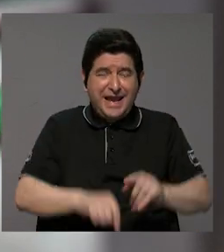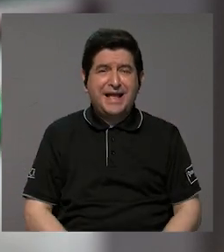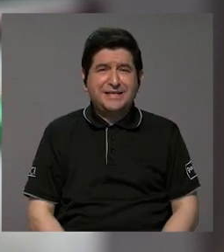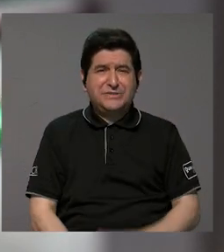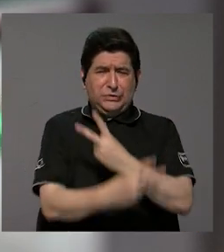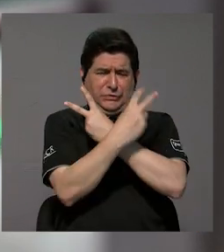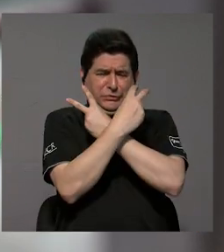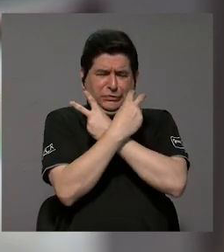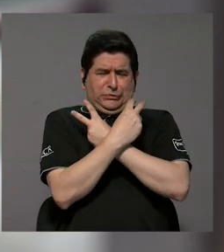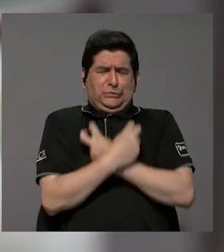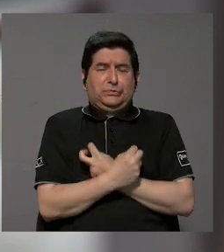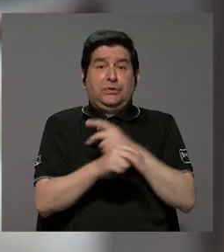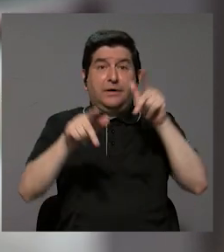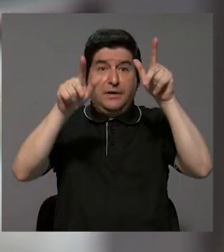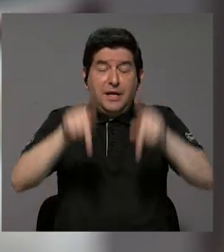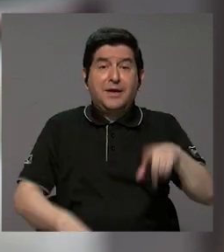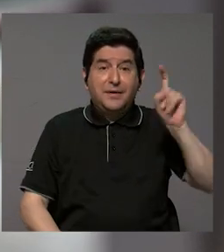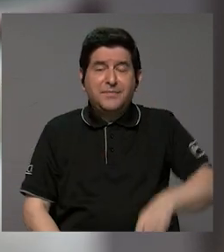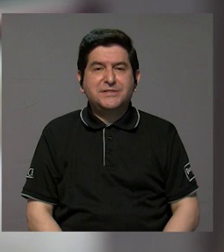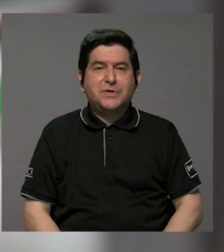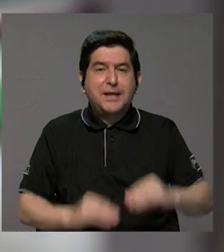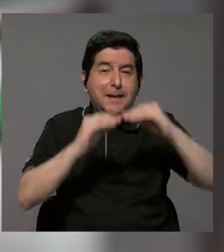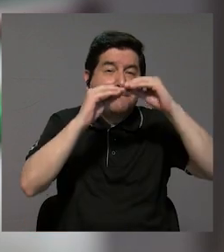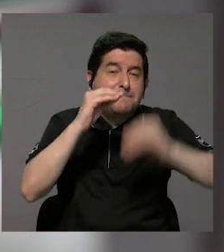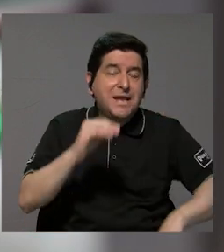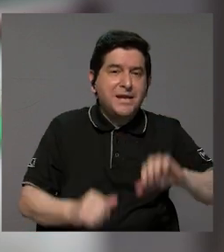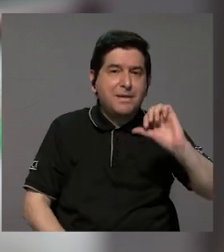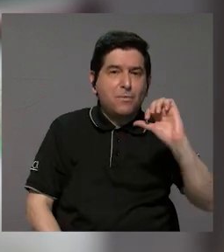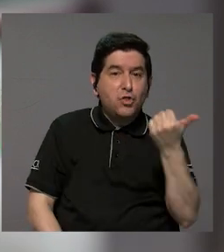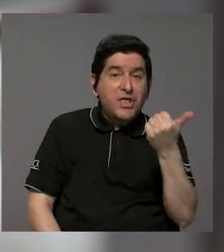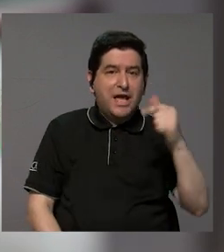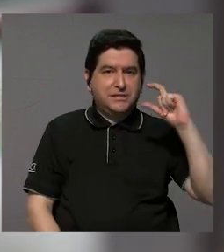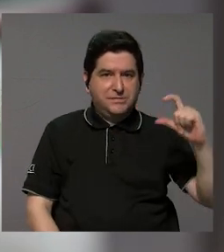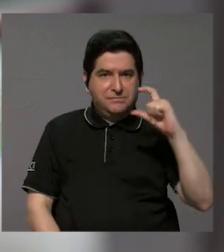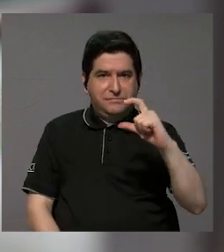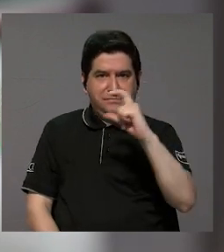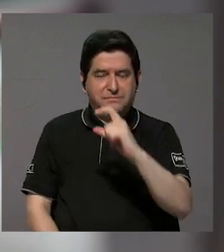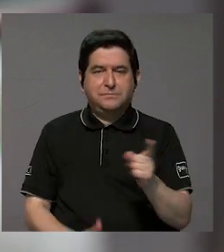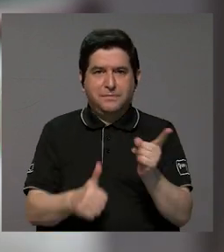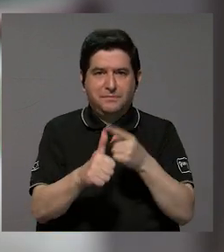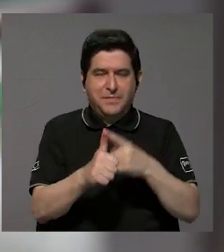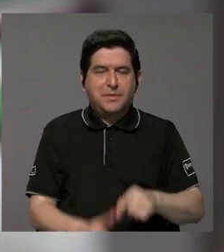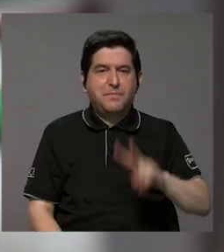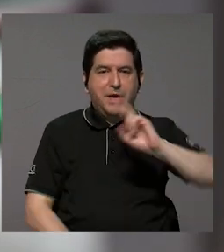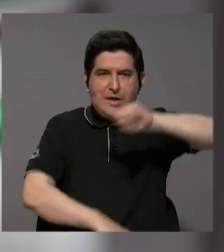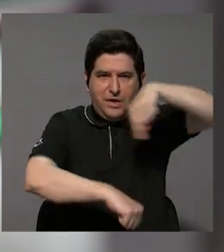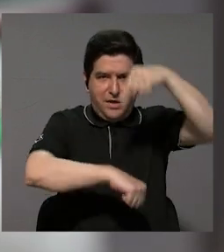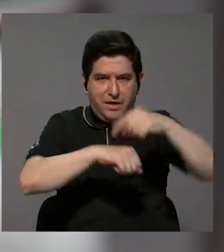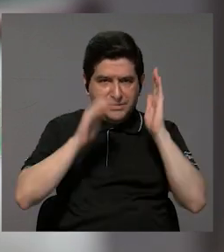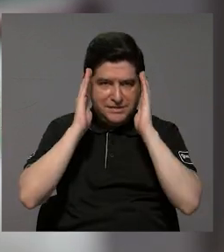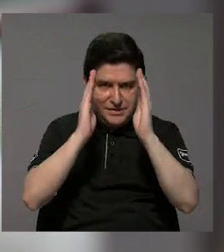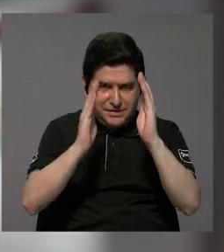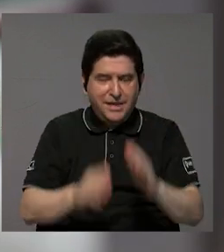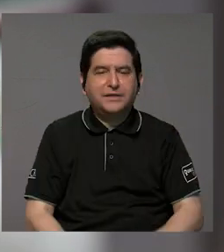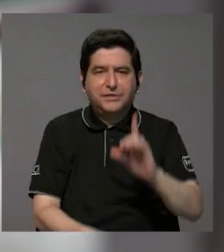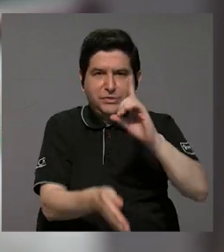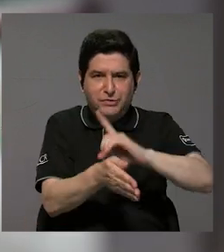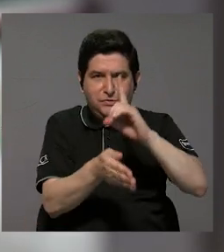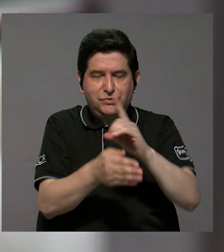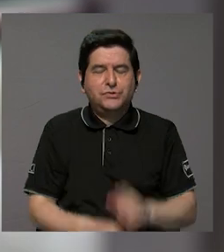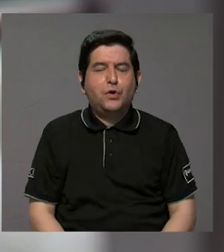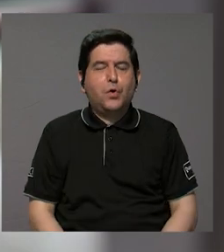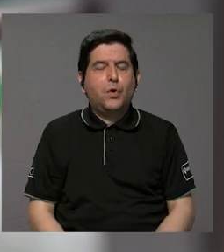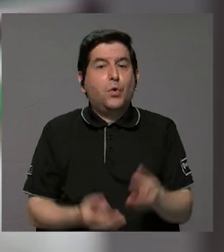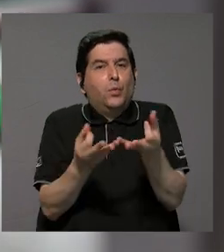un envenenamiento, una persona requiere un mínimo de 10 viales. Las primeras 2 horas para recibir la atención